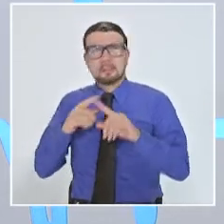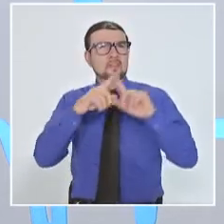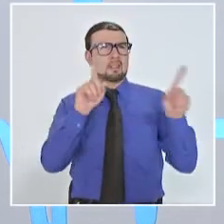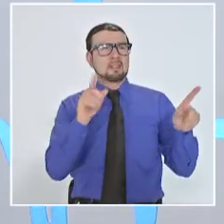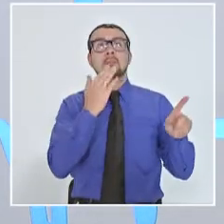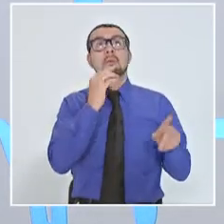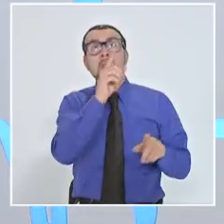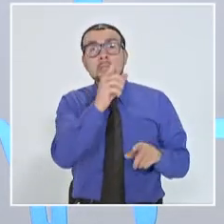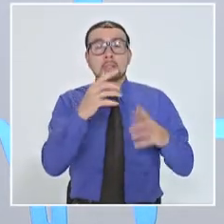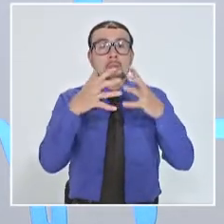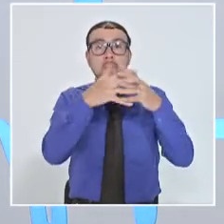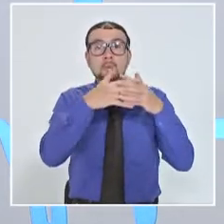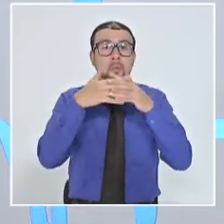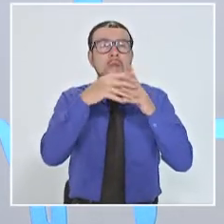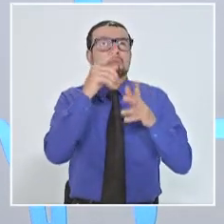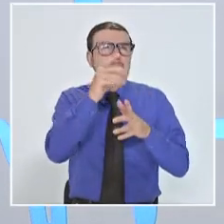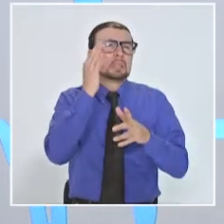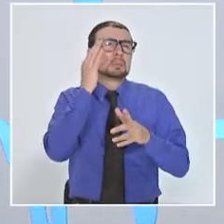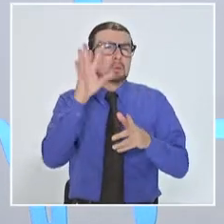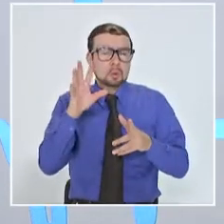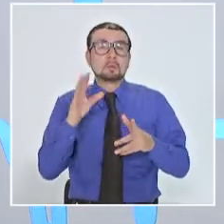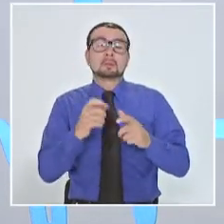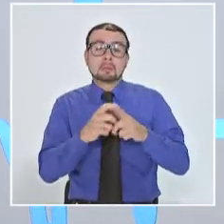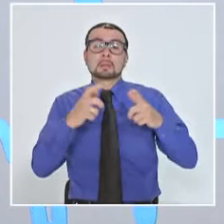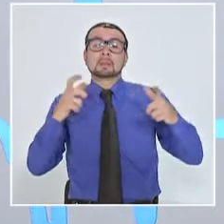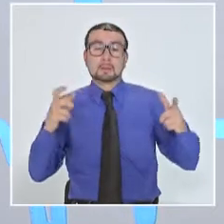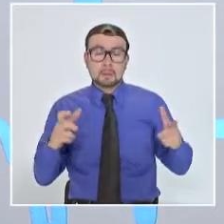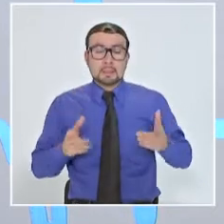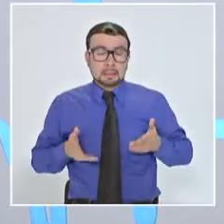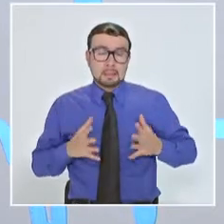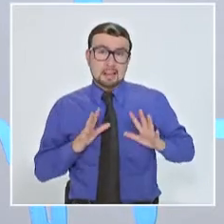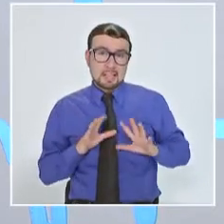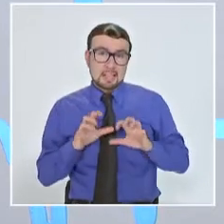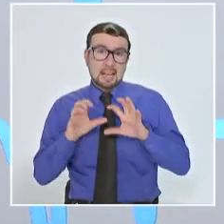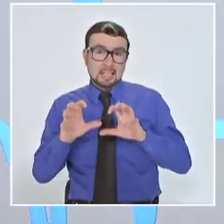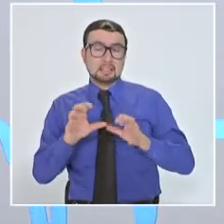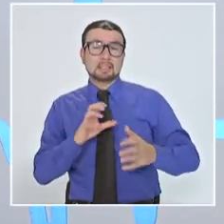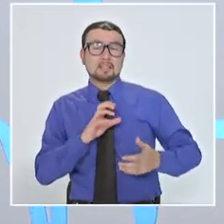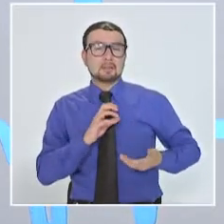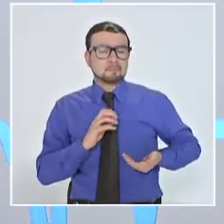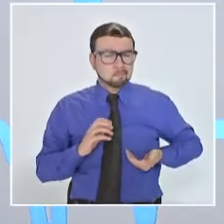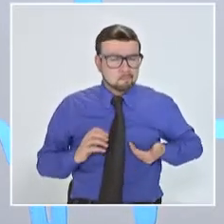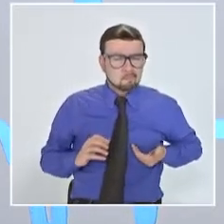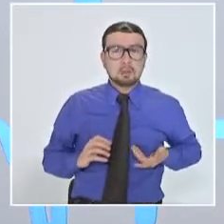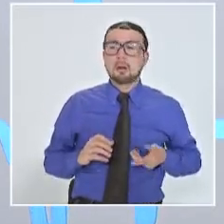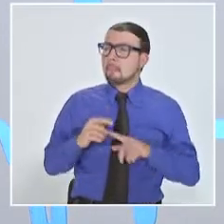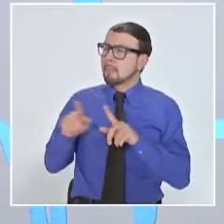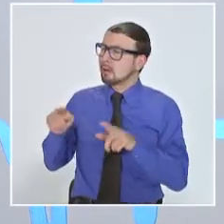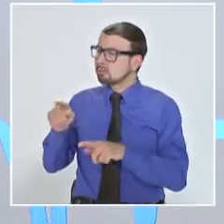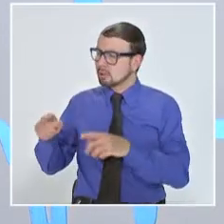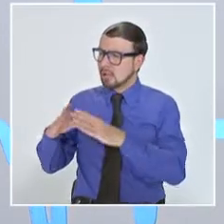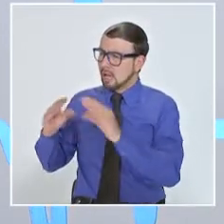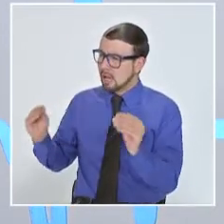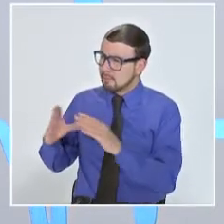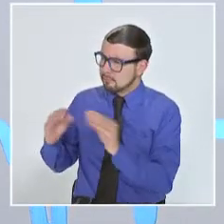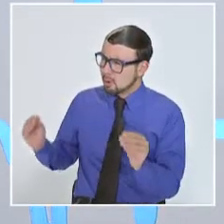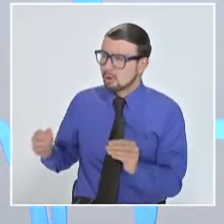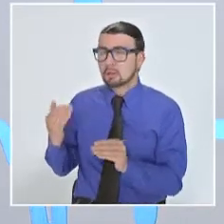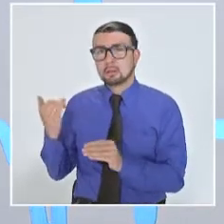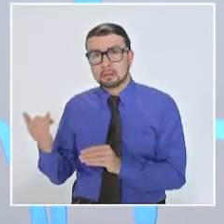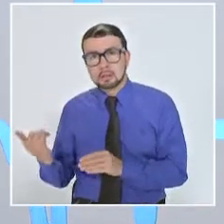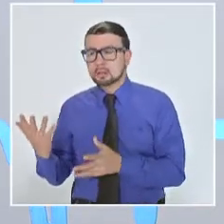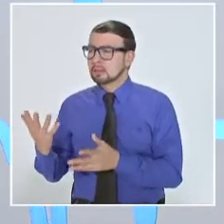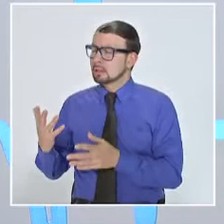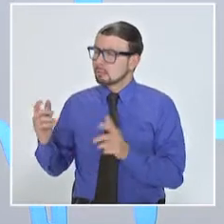un riesgo alto de tener un cáncer de mama y la niña que nace en Japón un riesgo bajo. Si por alguna razón cambian de ciudad o se